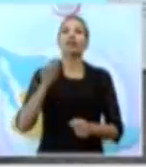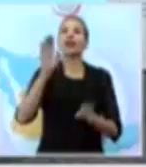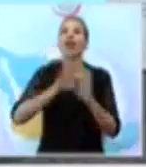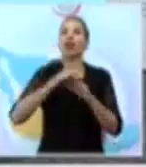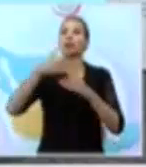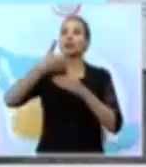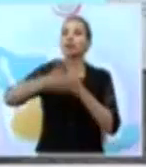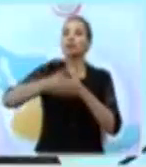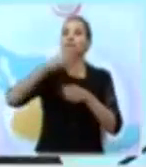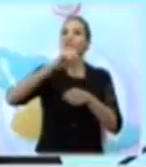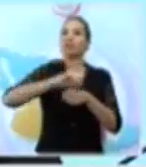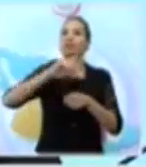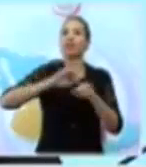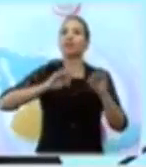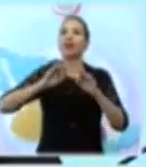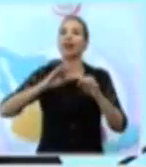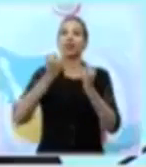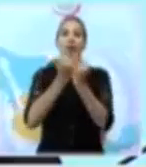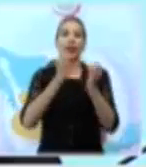ordinarias y especiales